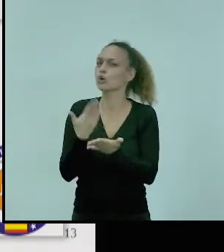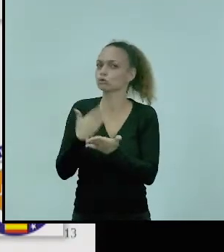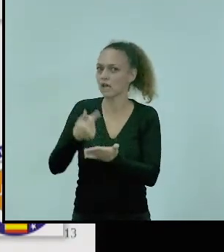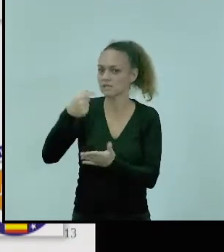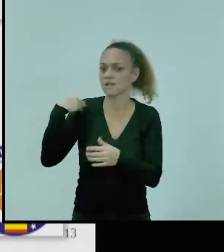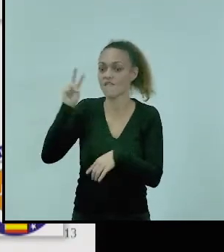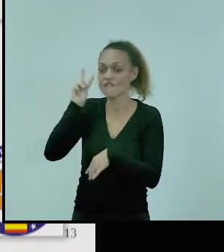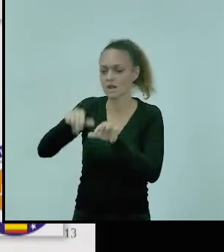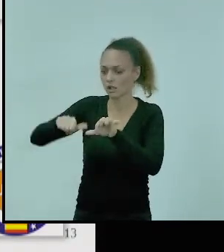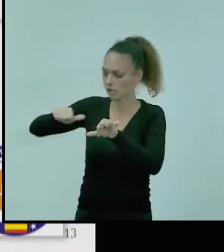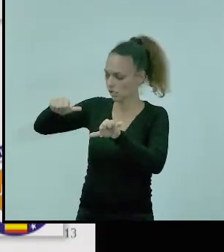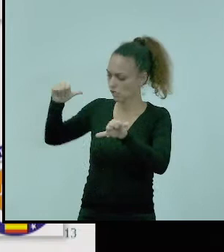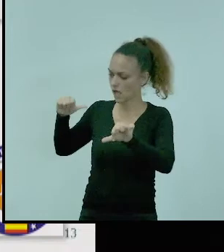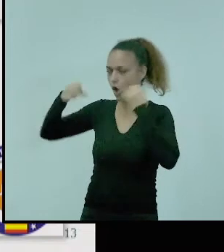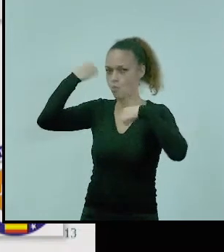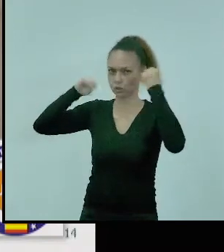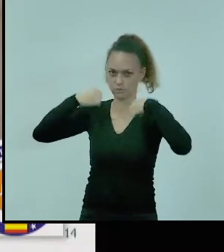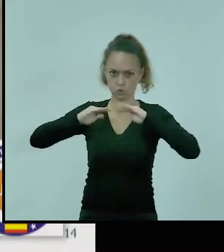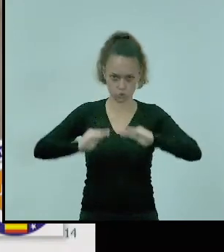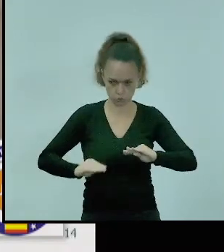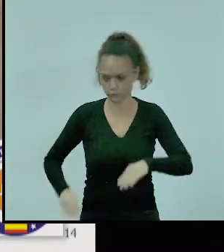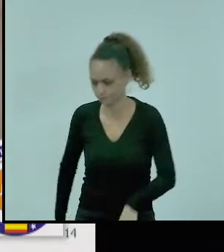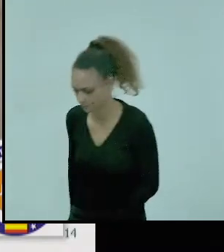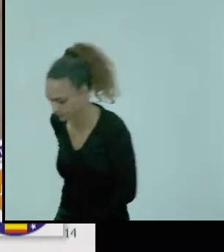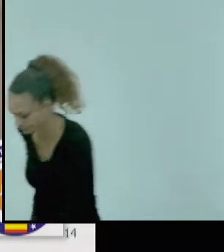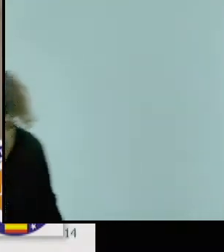permitía saber de cómo se comportó.